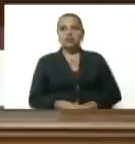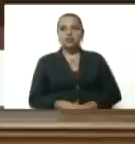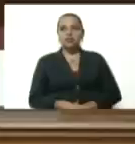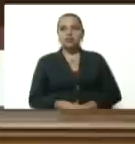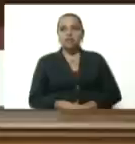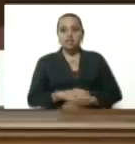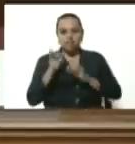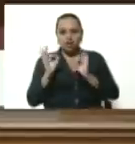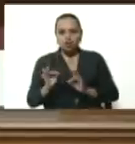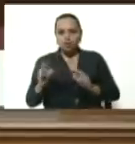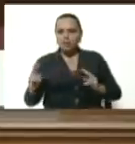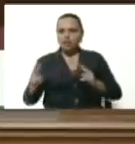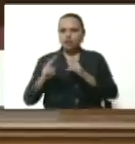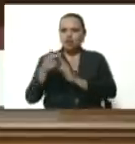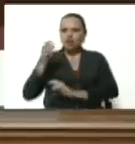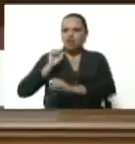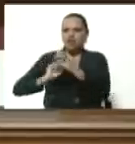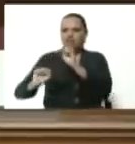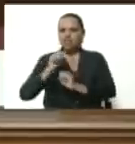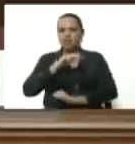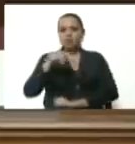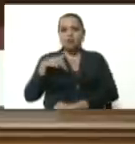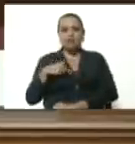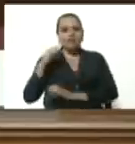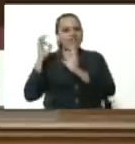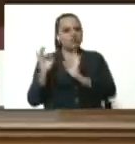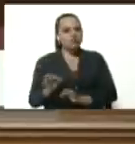seguramente van a encontrar una defensa nuestra, seguramente.